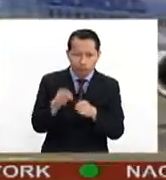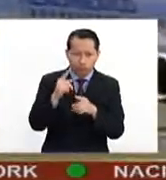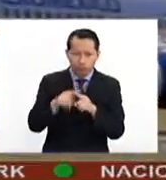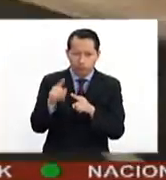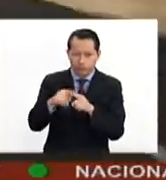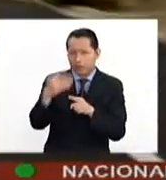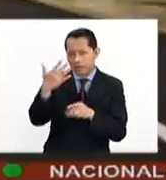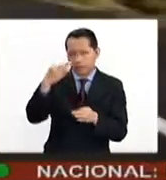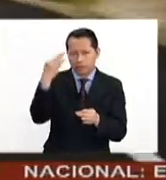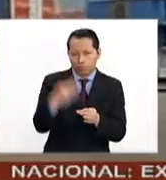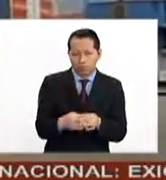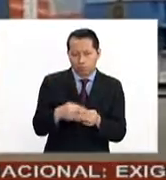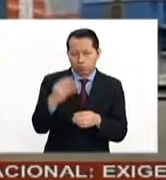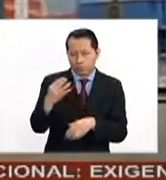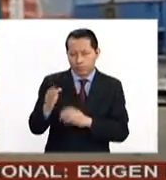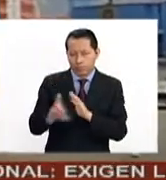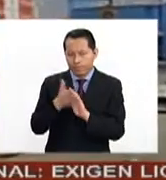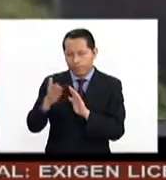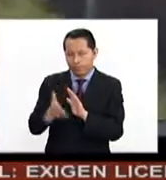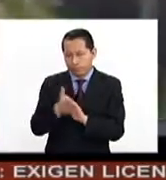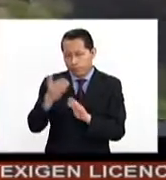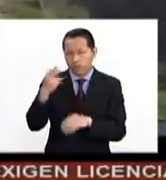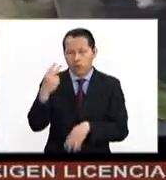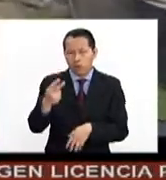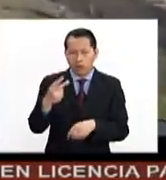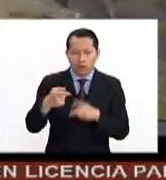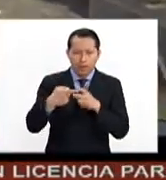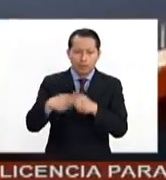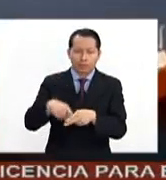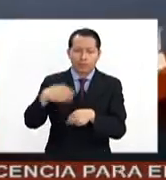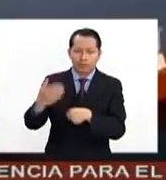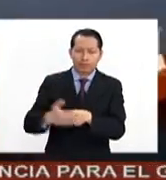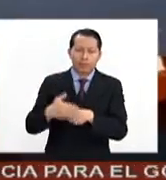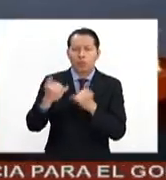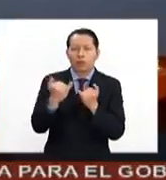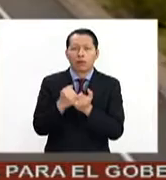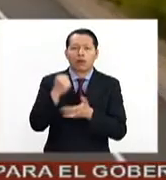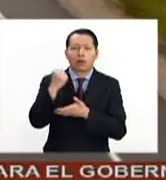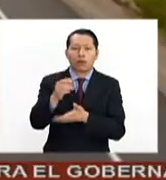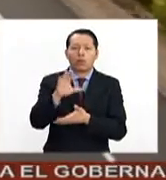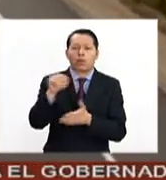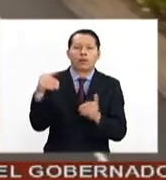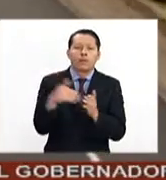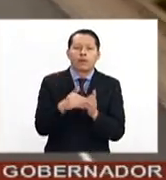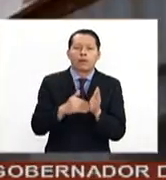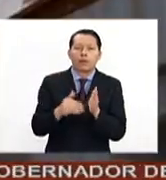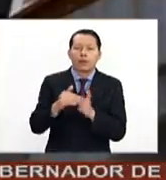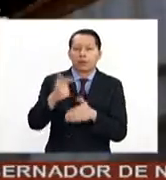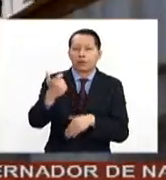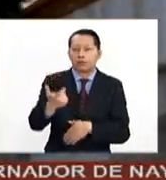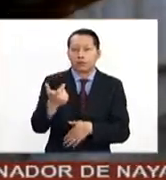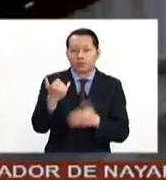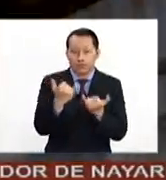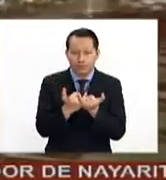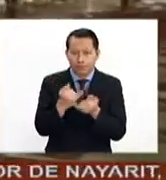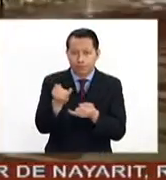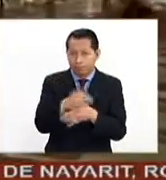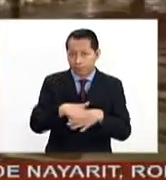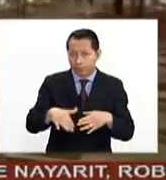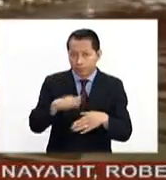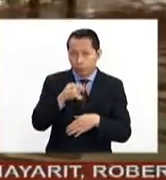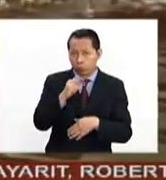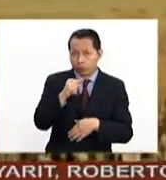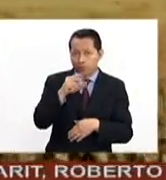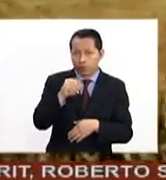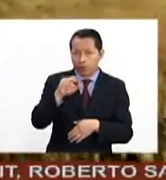están concluidas, 4 en construcción y 2 por iniciar y que tienen una inversión de 40,000 millones de pesos. Con información de